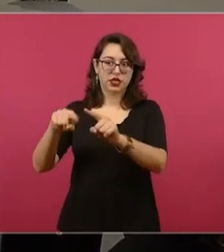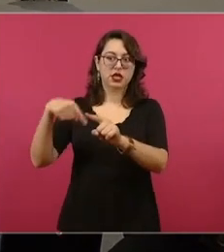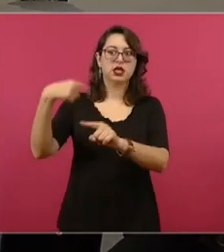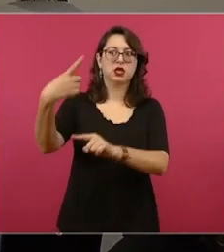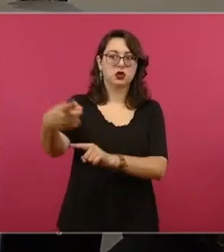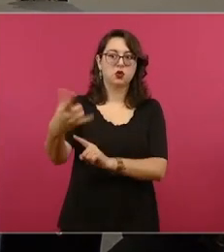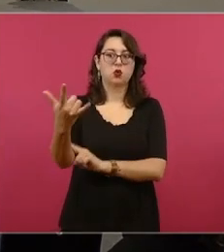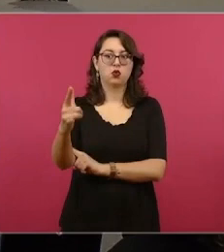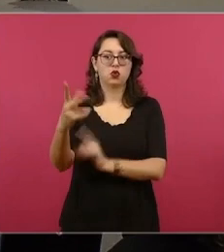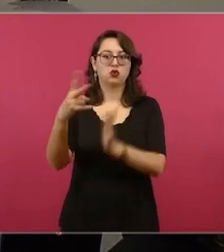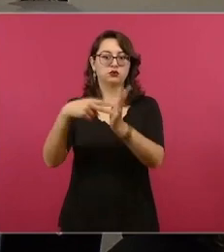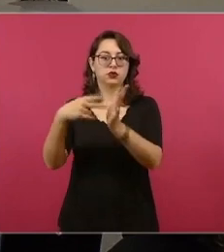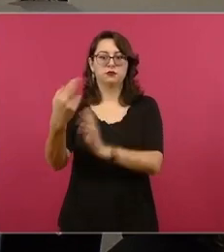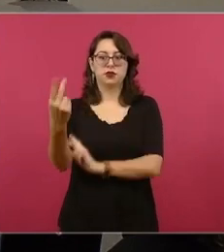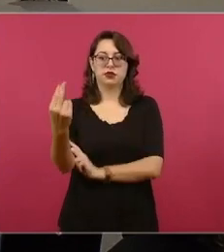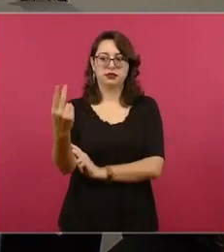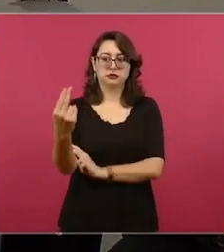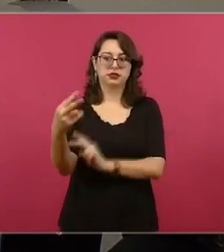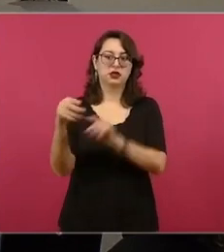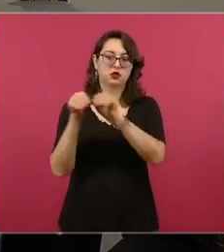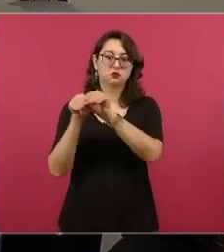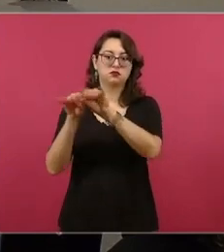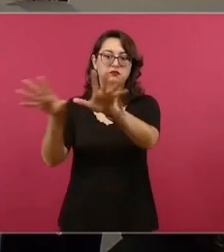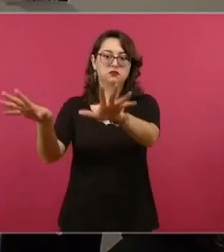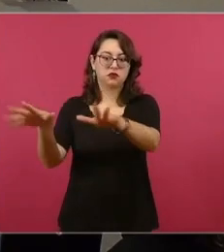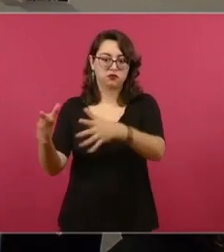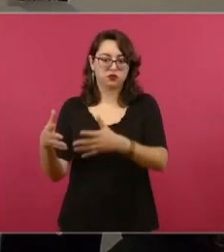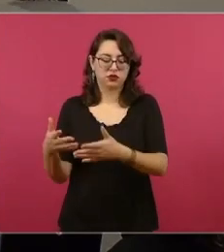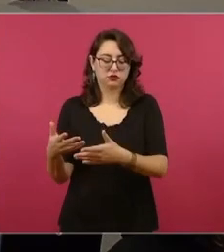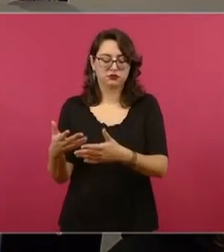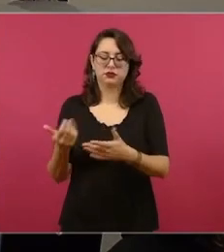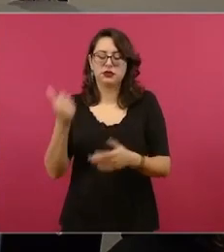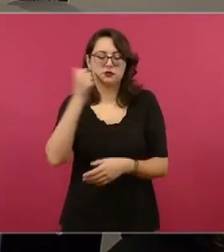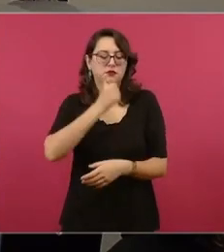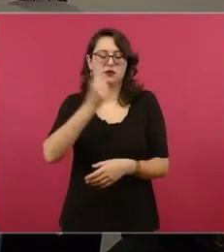25. Ya para entonces